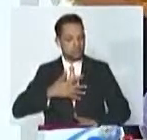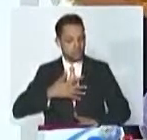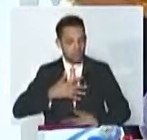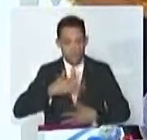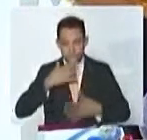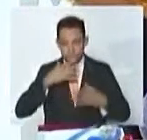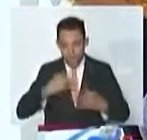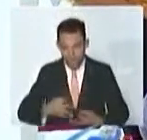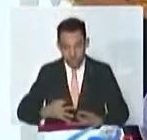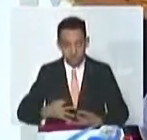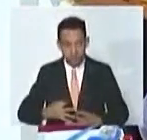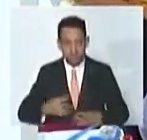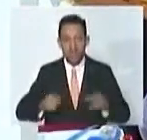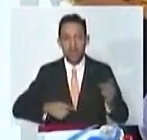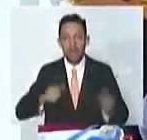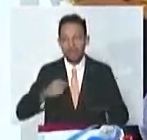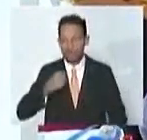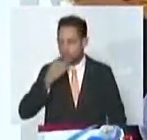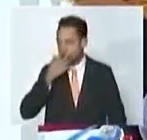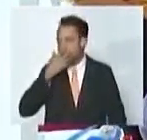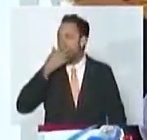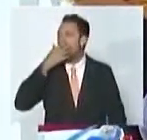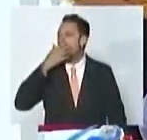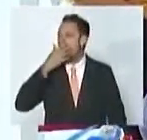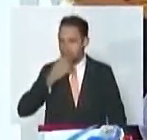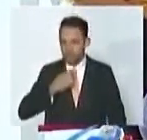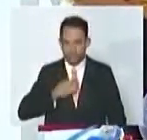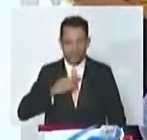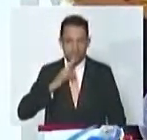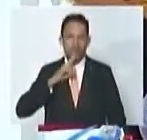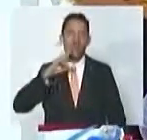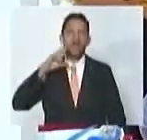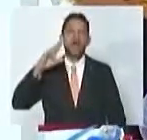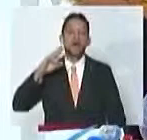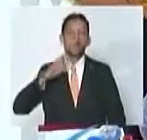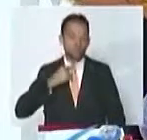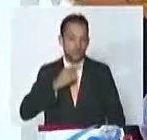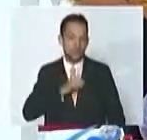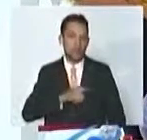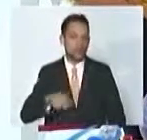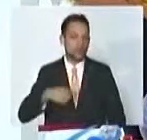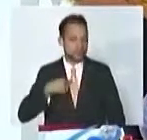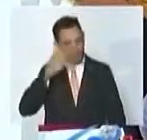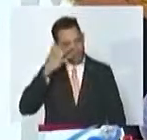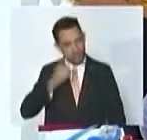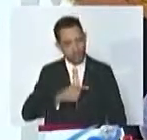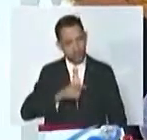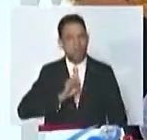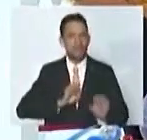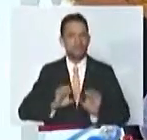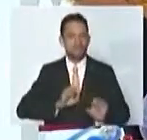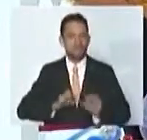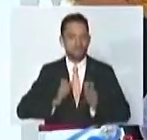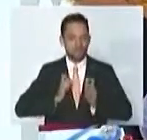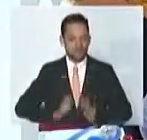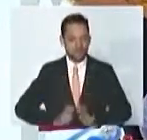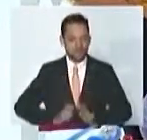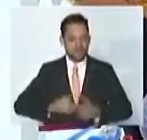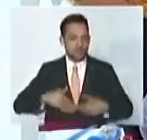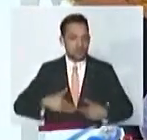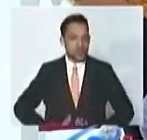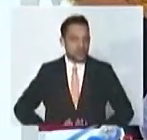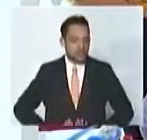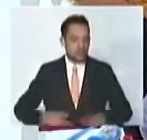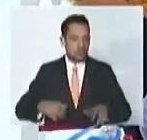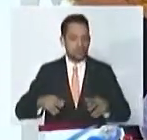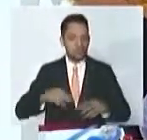verdad, ¿por qué la gente bosteza tanto? No sabemos respirar, es un mecanismo de defensa. Y entonces uno dice, pero yo voy a